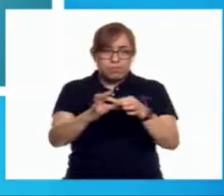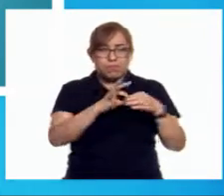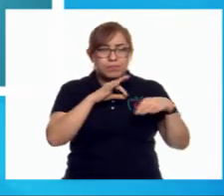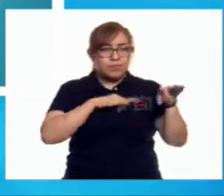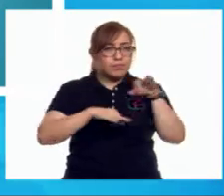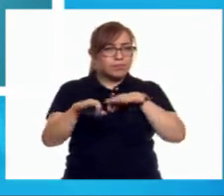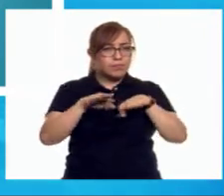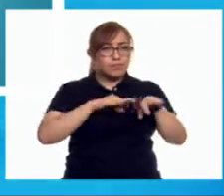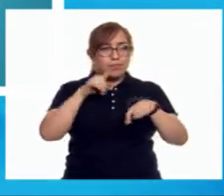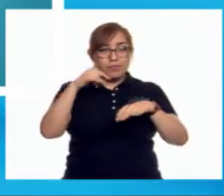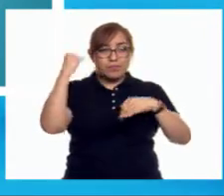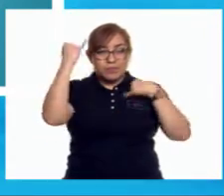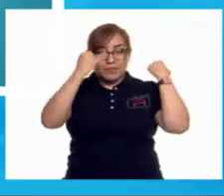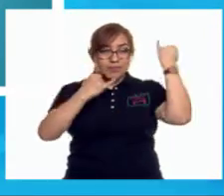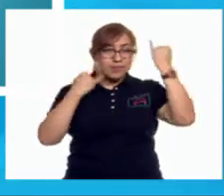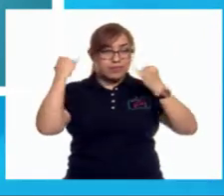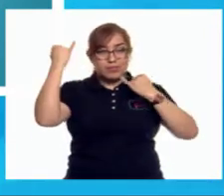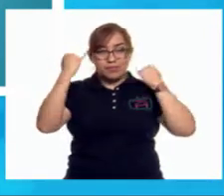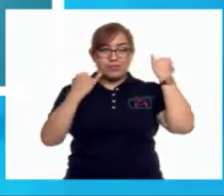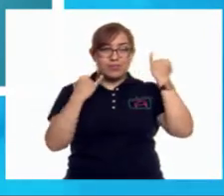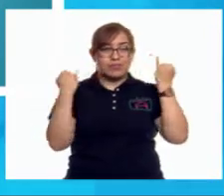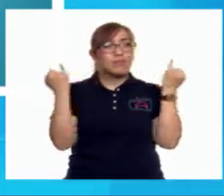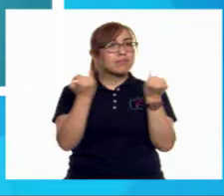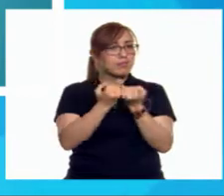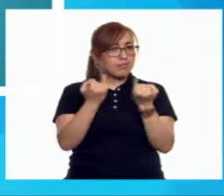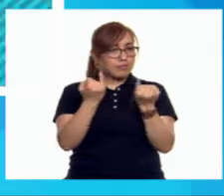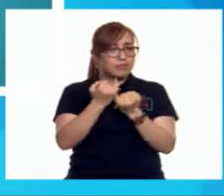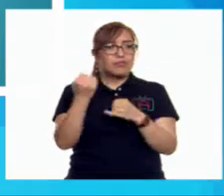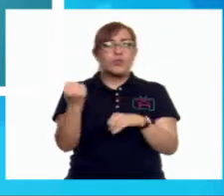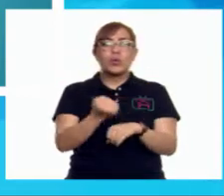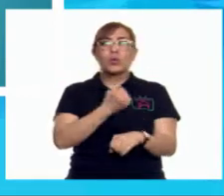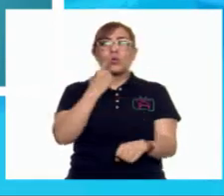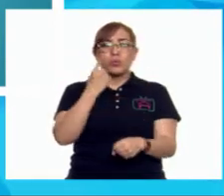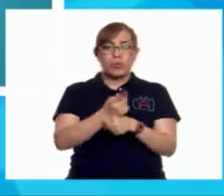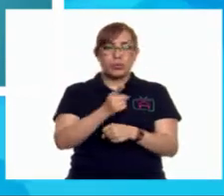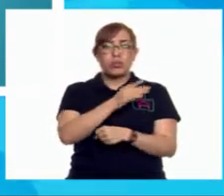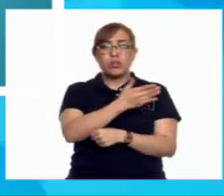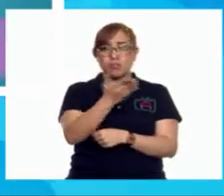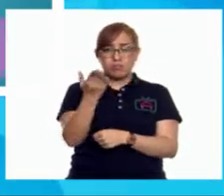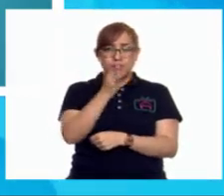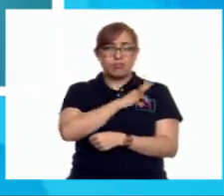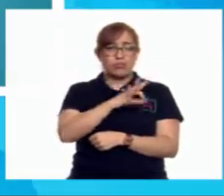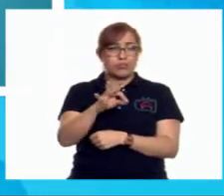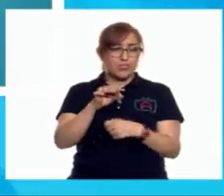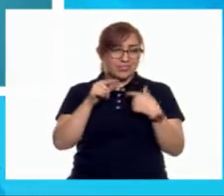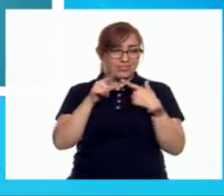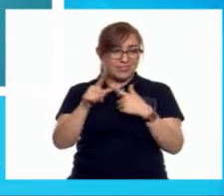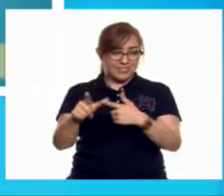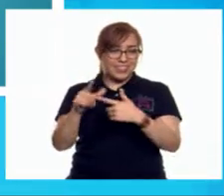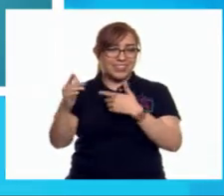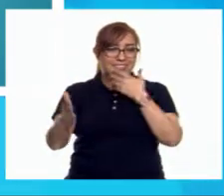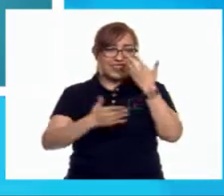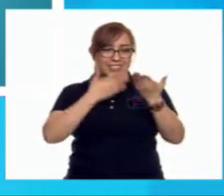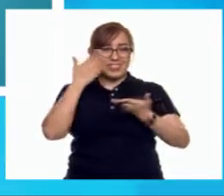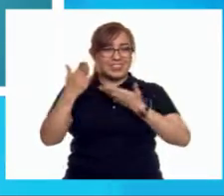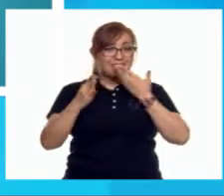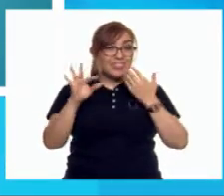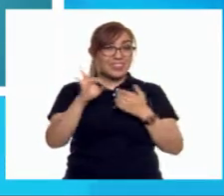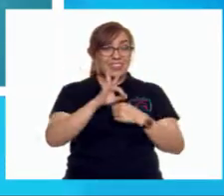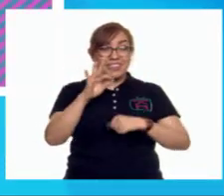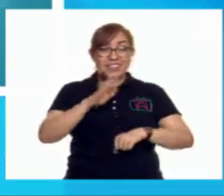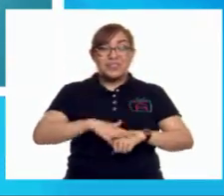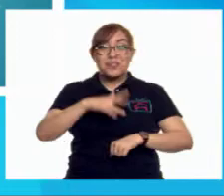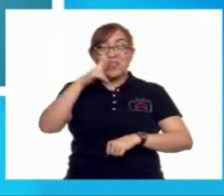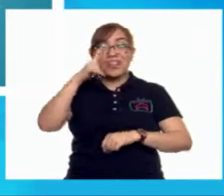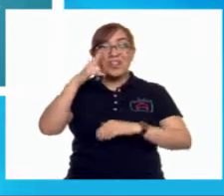aumentar tu creatividad, así como generar oportunidades de continuar con tus estudios y, cuando seas mayor,